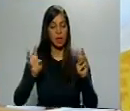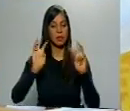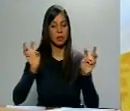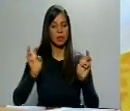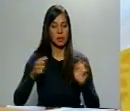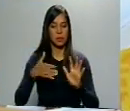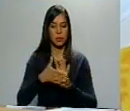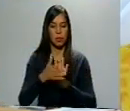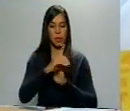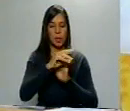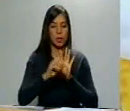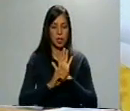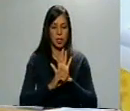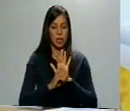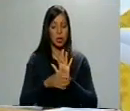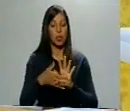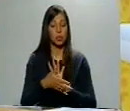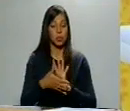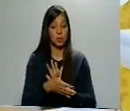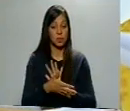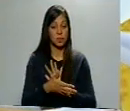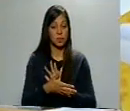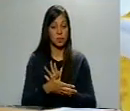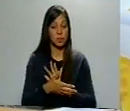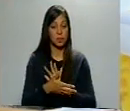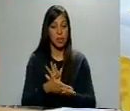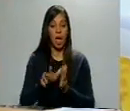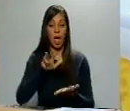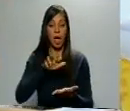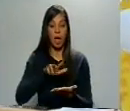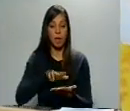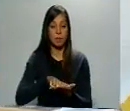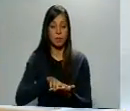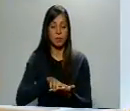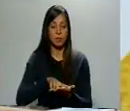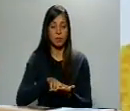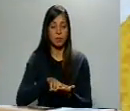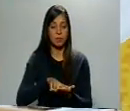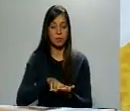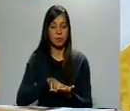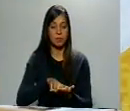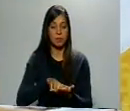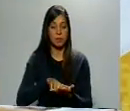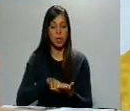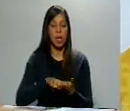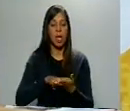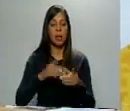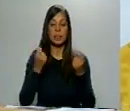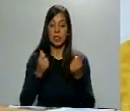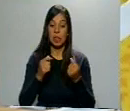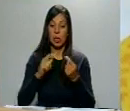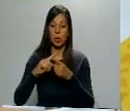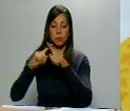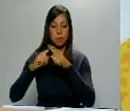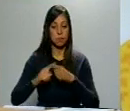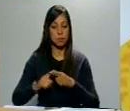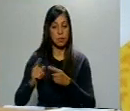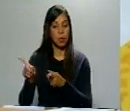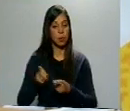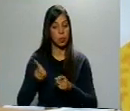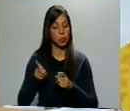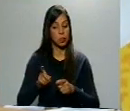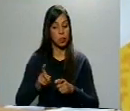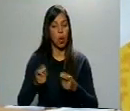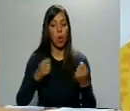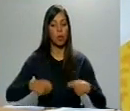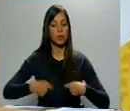relación al decreto constituyente, mediante el cual se aprueba el presupuesto de ingresos y gastos operativos del Banco